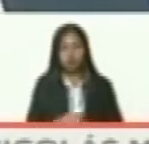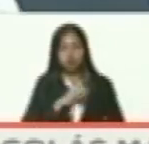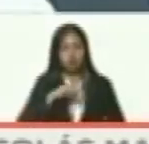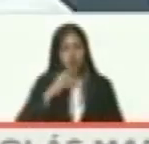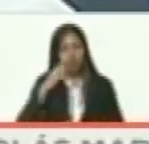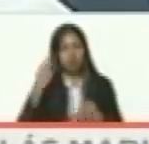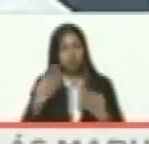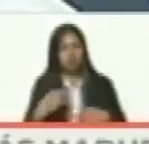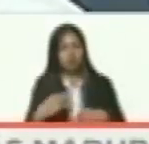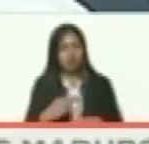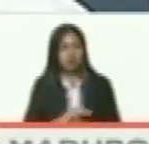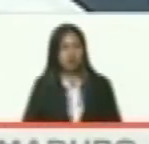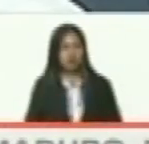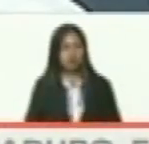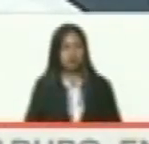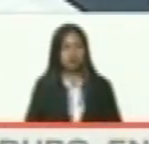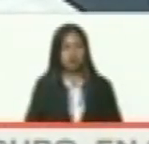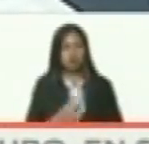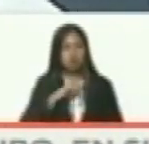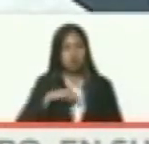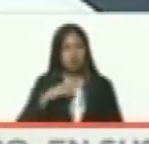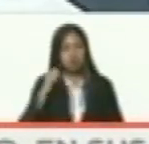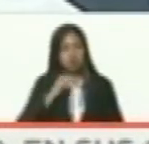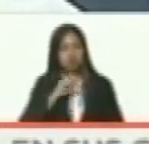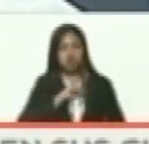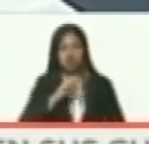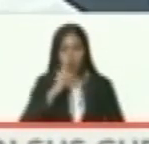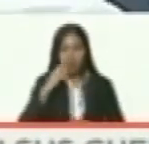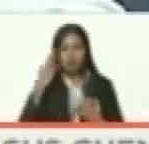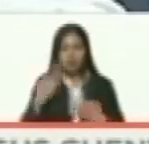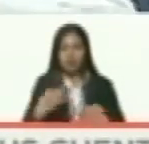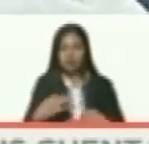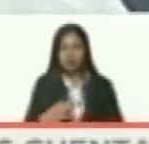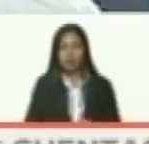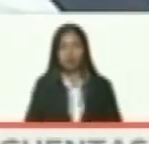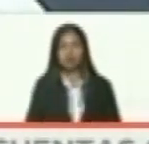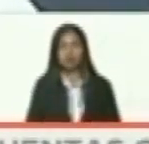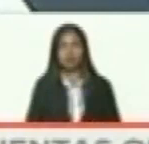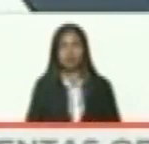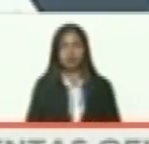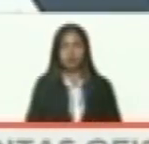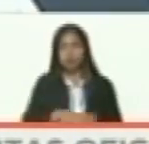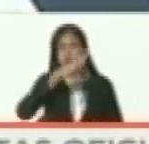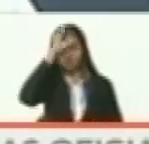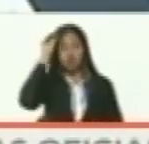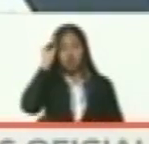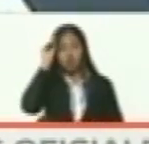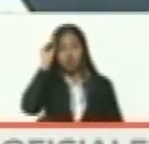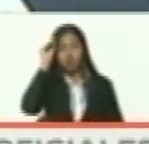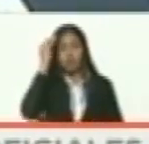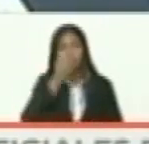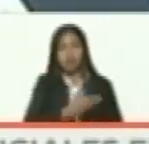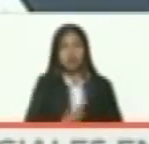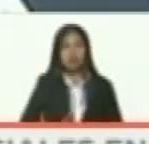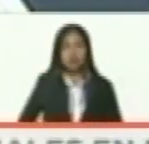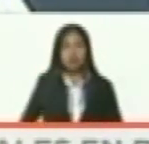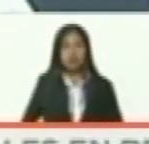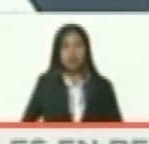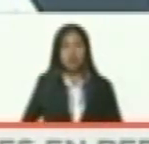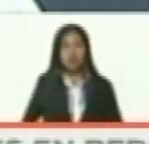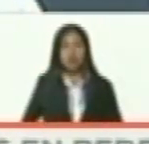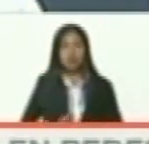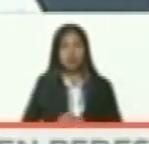verdad. Nosotros sí somos de verdad. Mr. Donald Trump, President of the